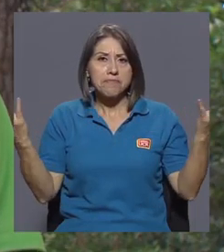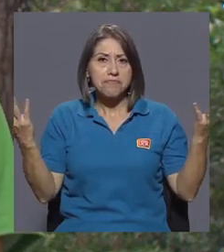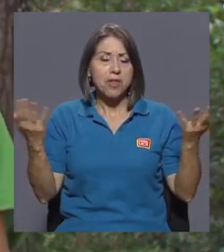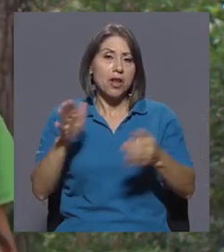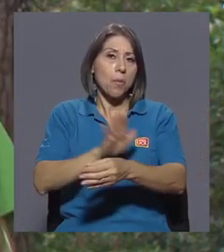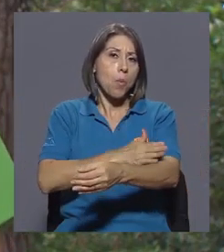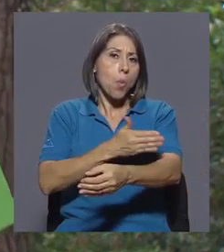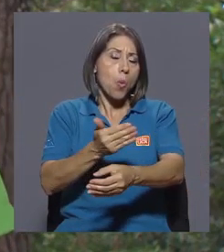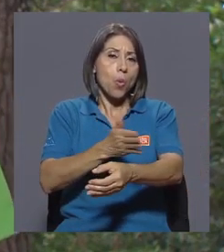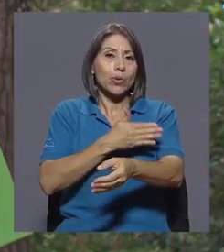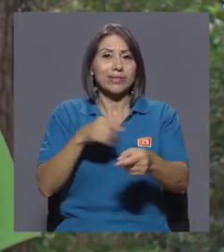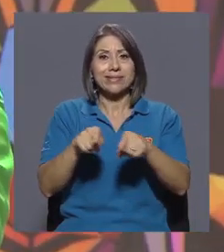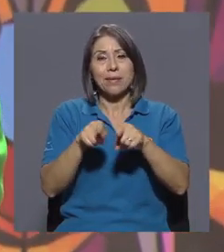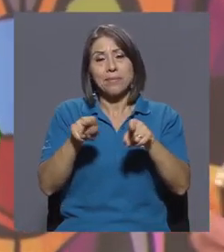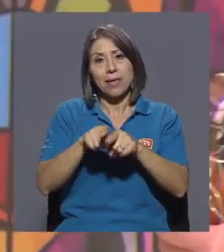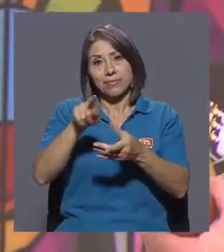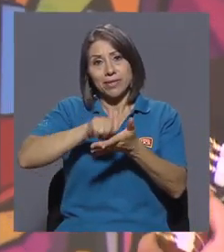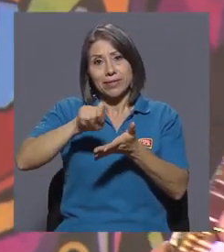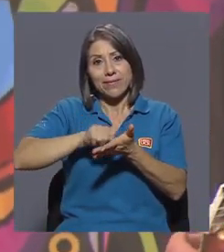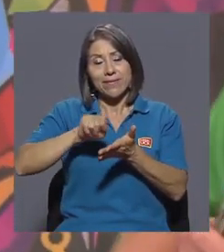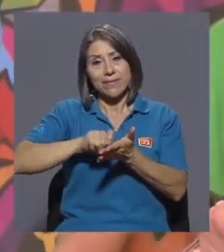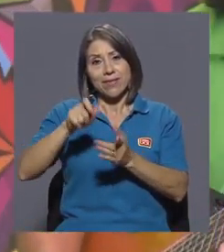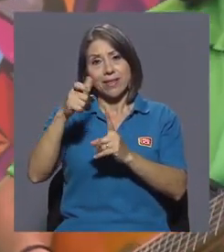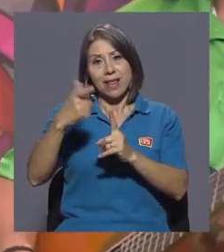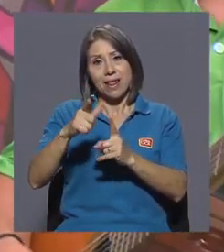la música y tanto la letra